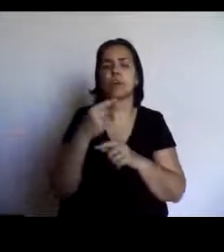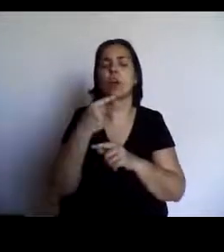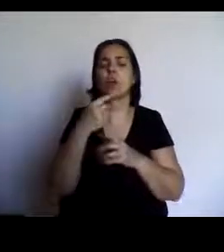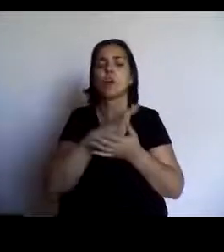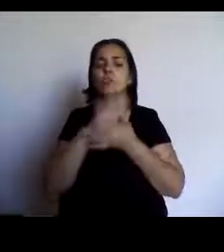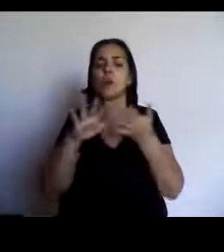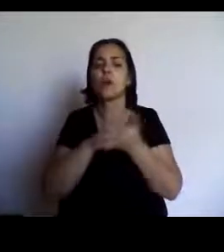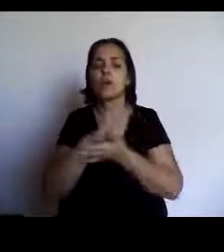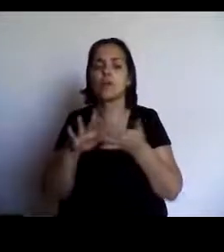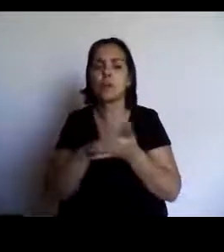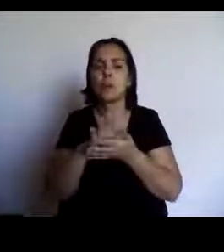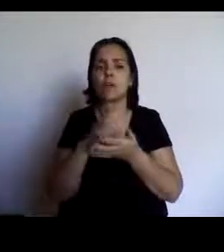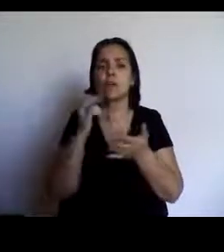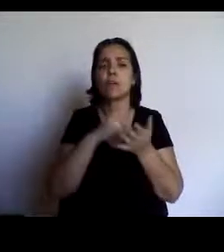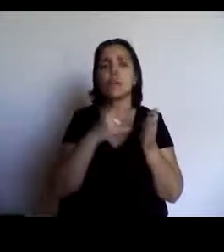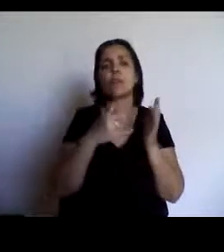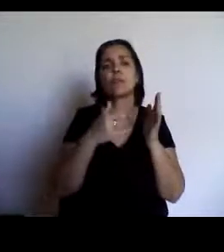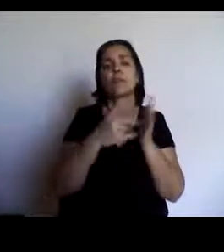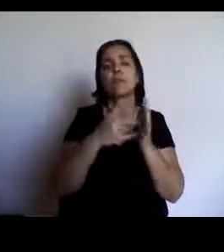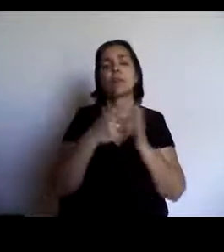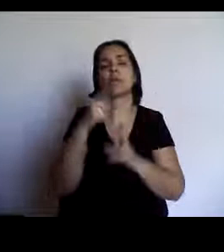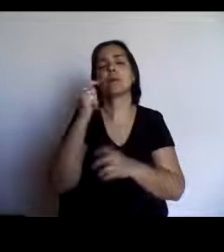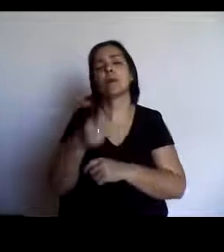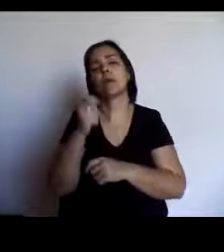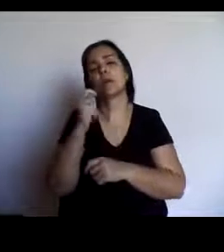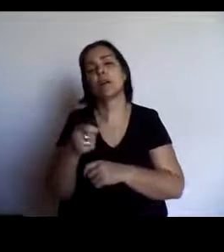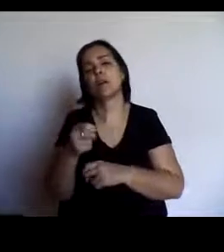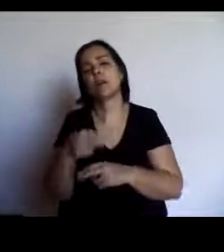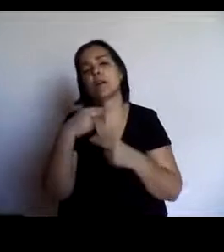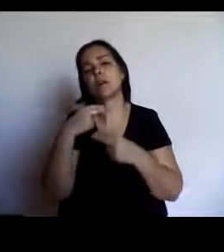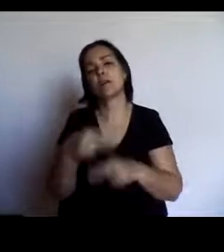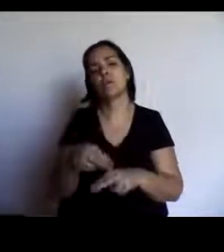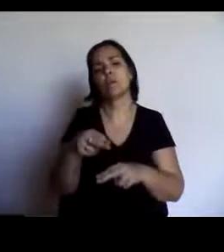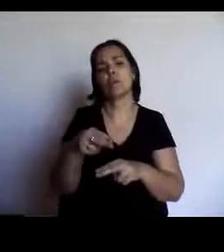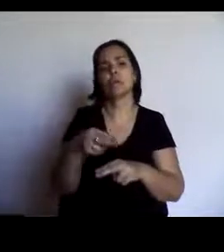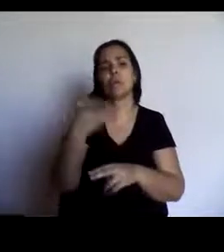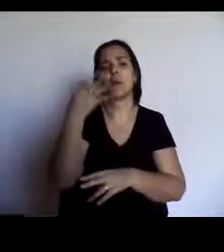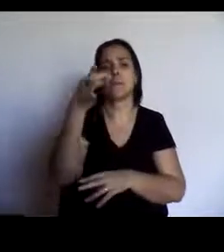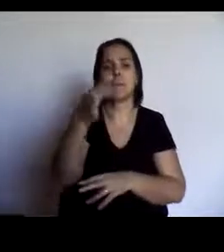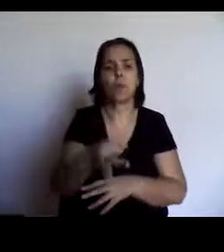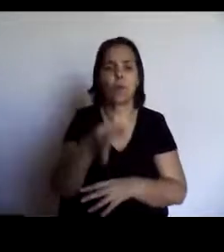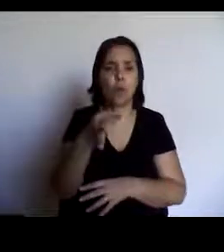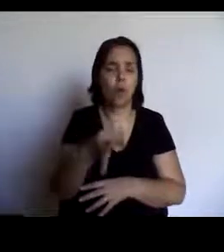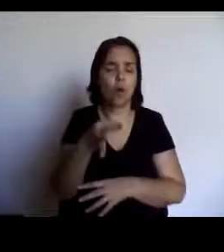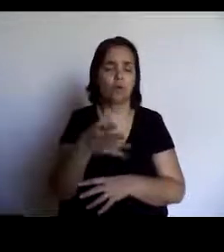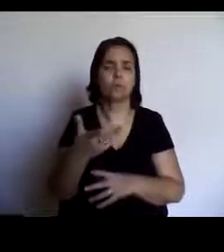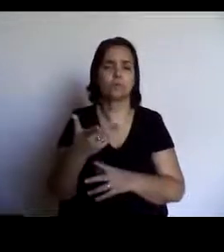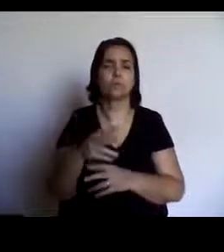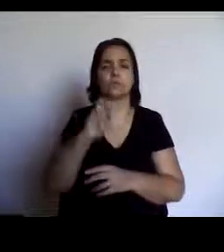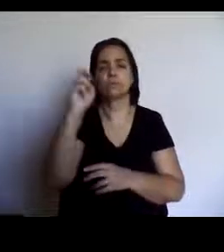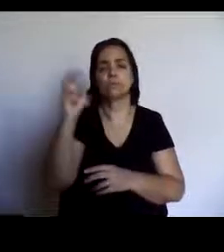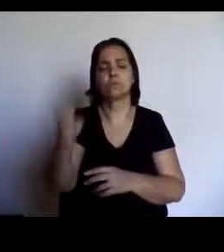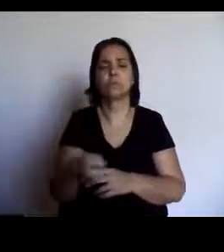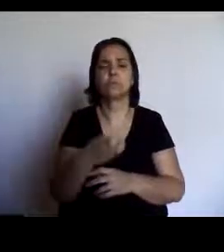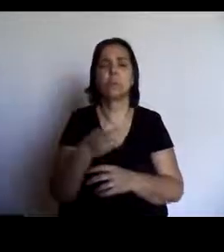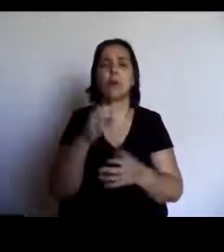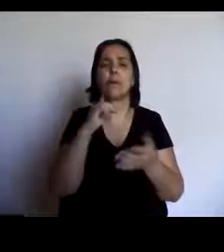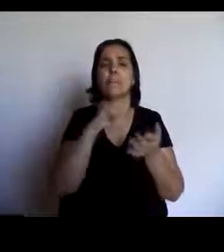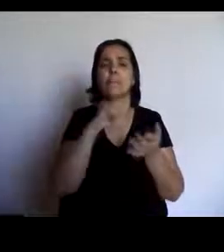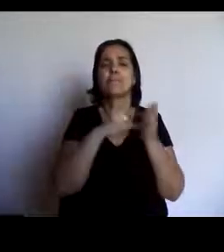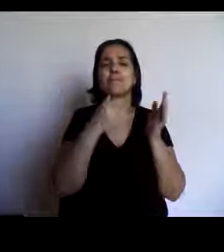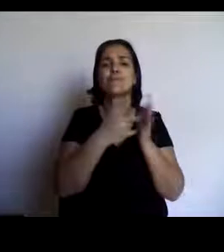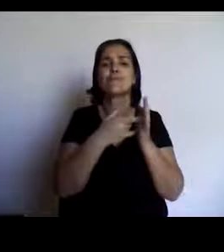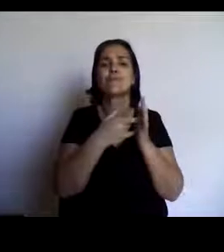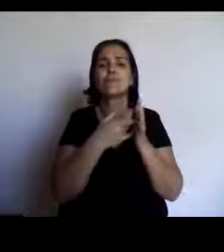la presidenta de la Diputación de Cáceres, como podría ser Isla o como podría ser Juventas. Proyectos que llevan una carga de formación